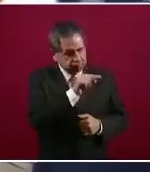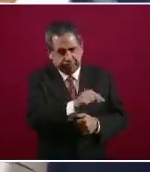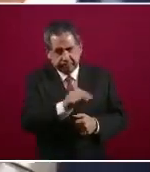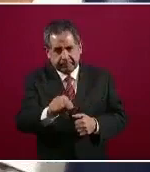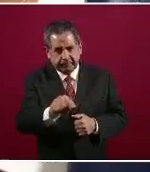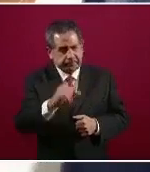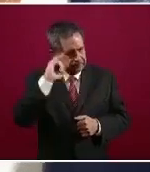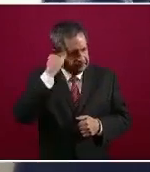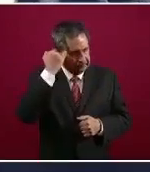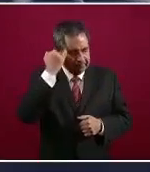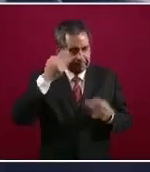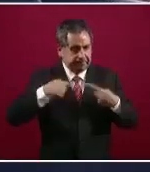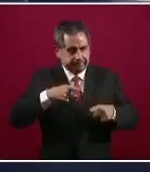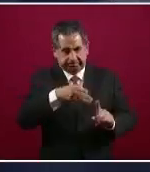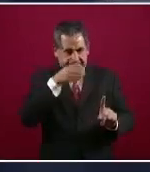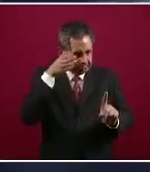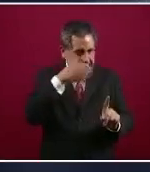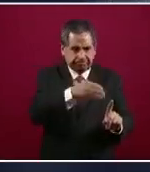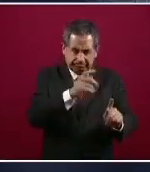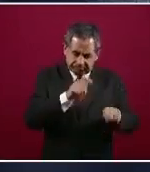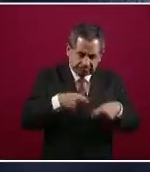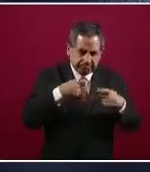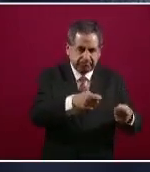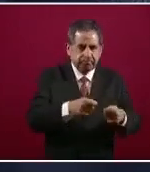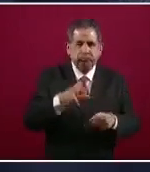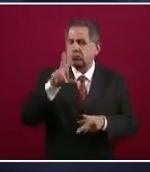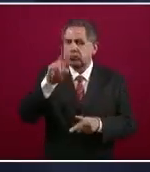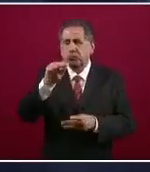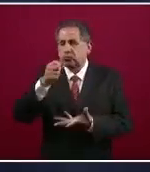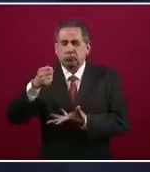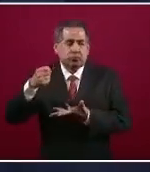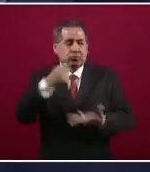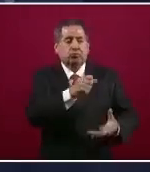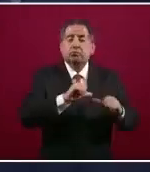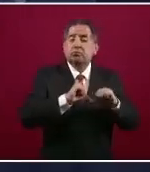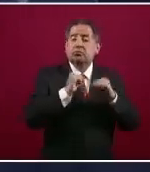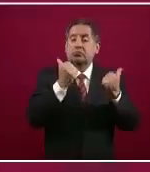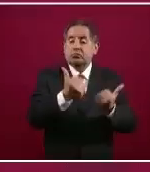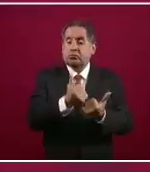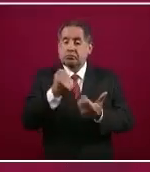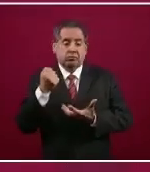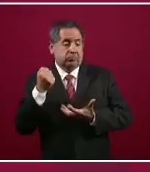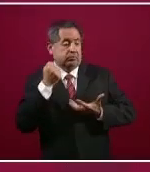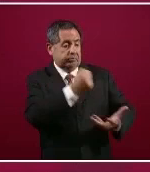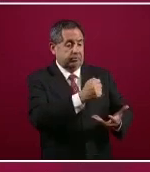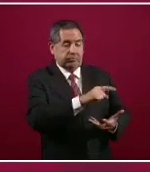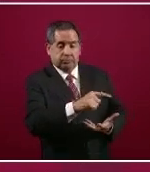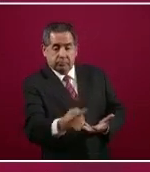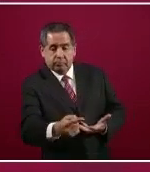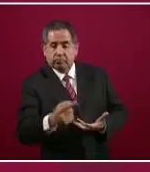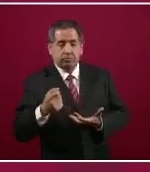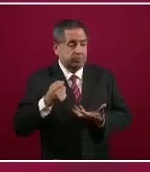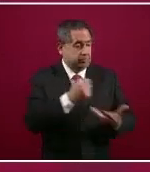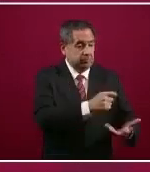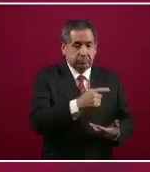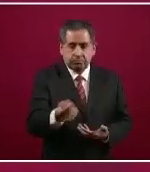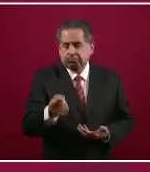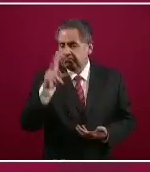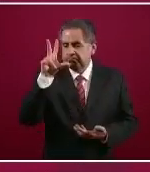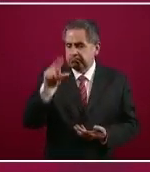a los campesinos, no a las organizaciones, no a intermediarios,